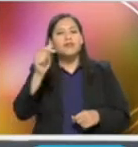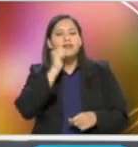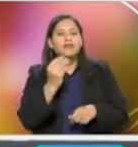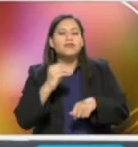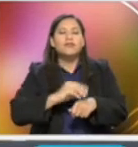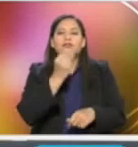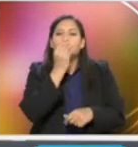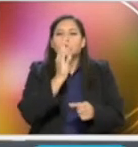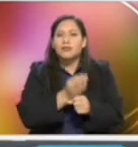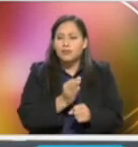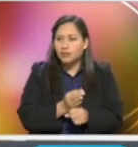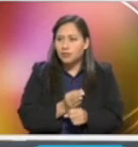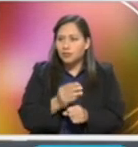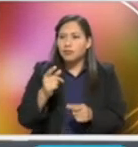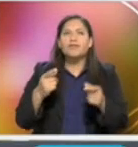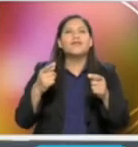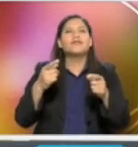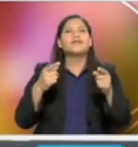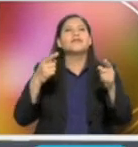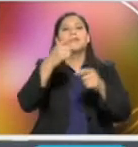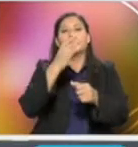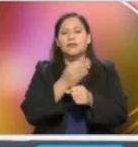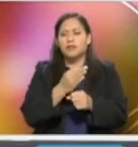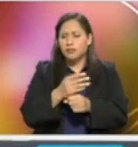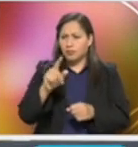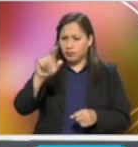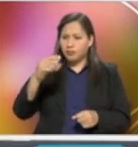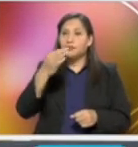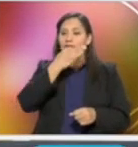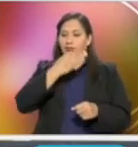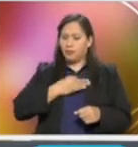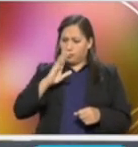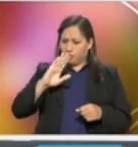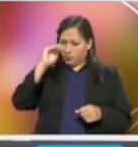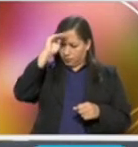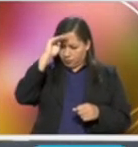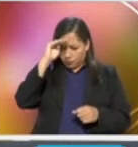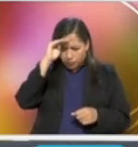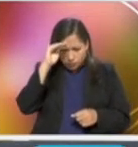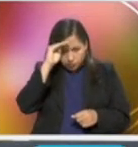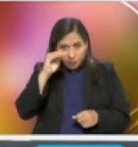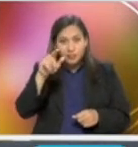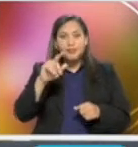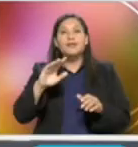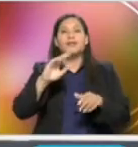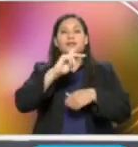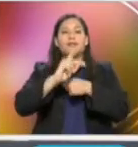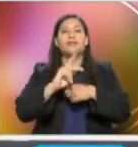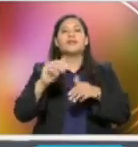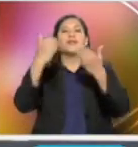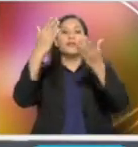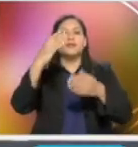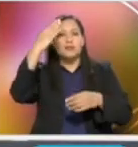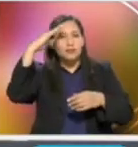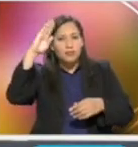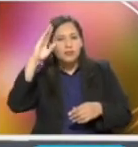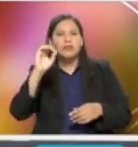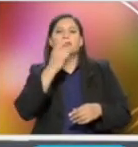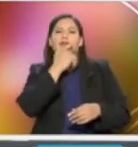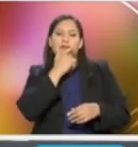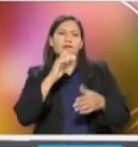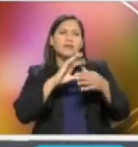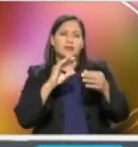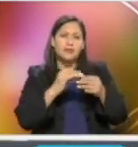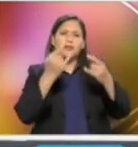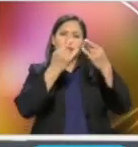pero de esos chistes que te hacían pensar, Claro. ¿no? Hay una Con entrevista, un gran mensaje. una entrevista que hace fuera de su país, me parece que en Australia, en Inglaterra, donde cuenta,